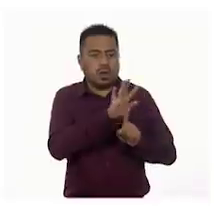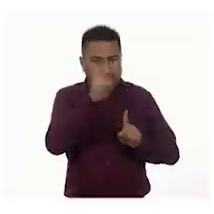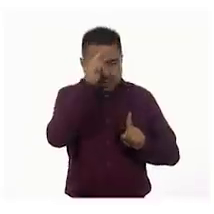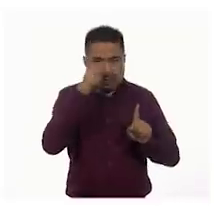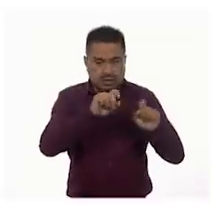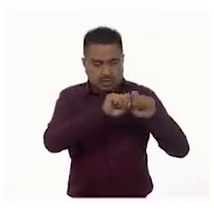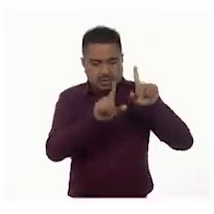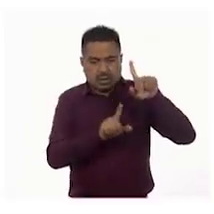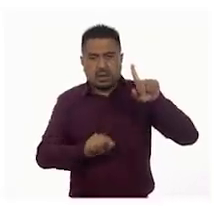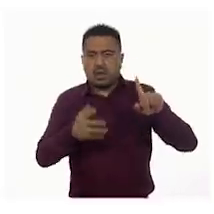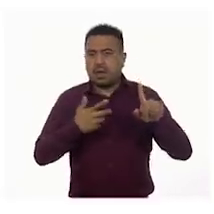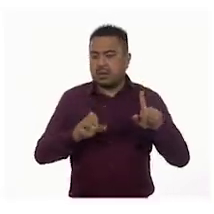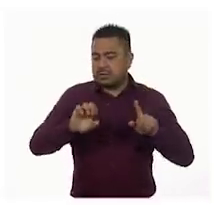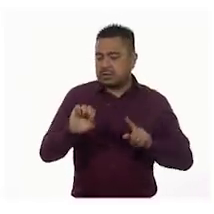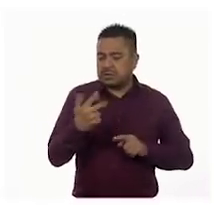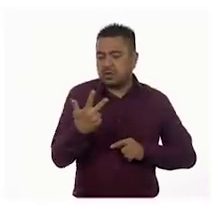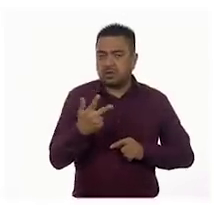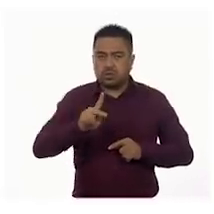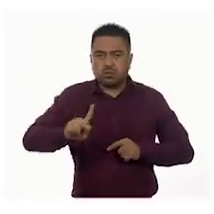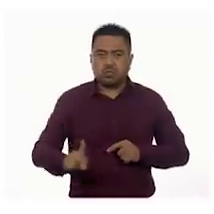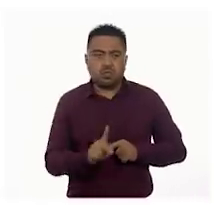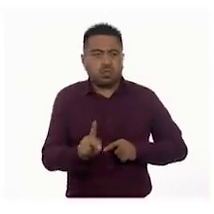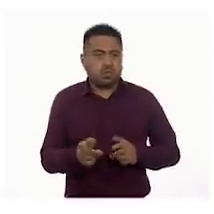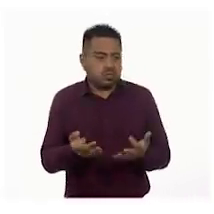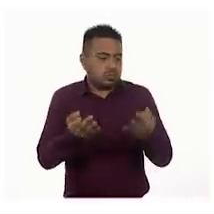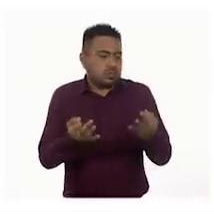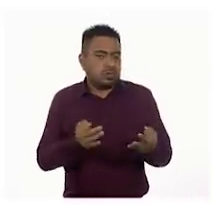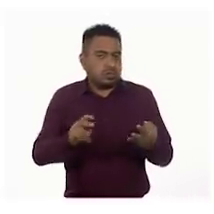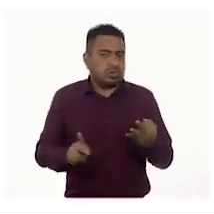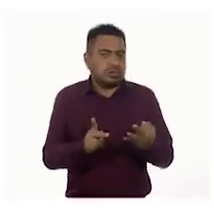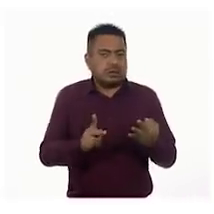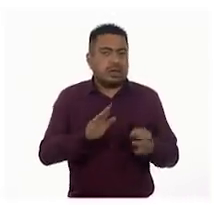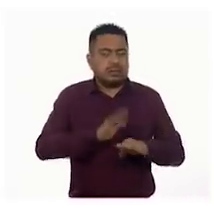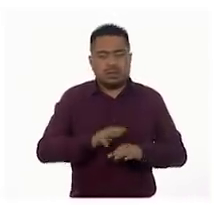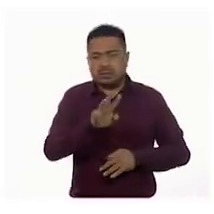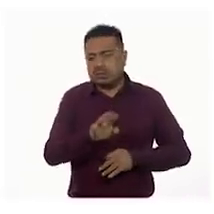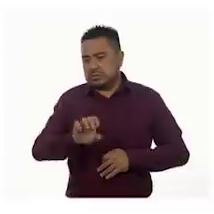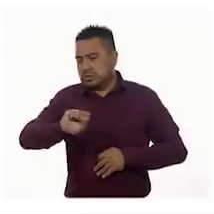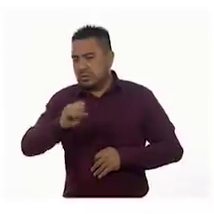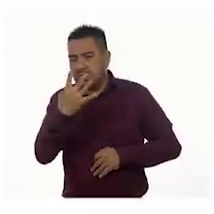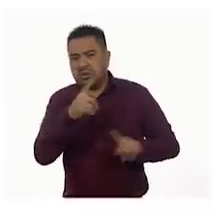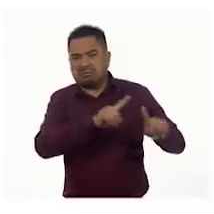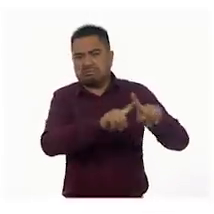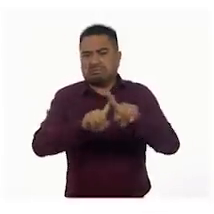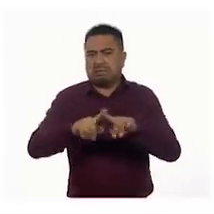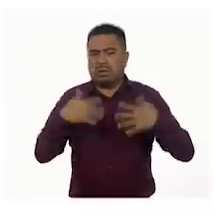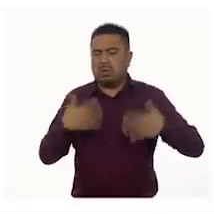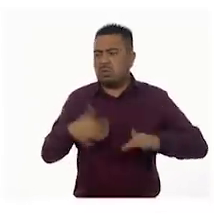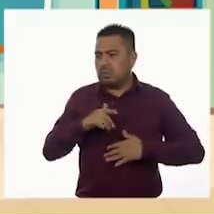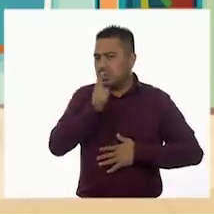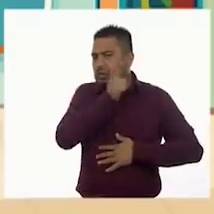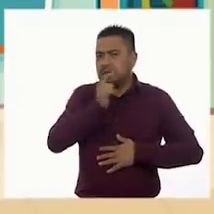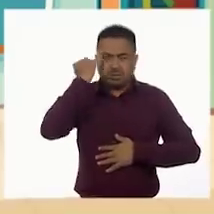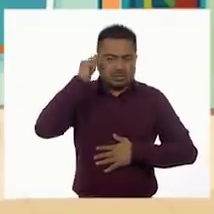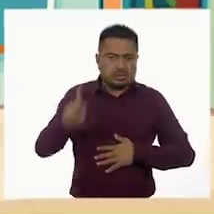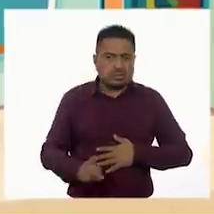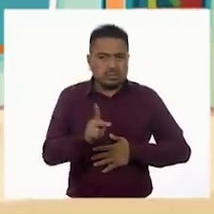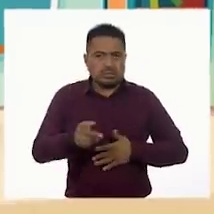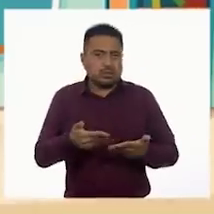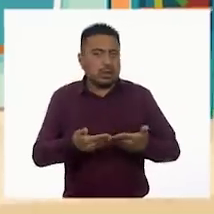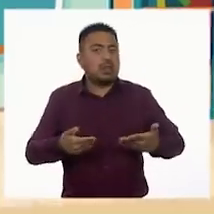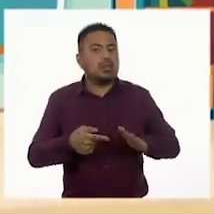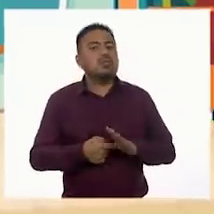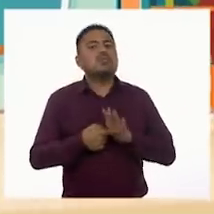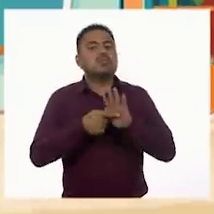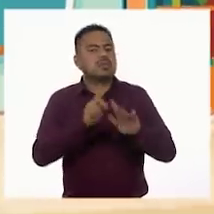México existen 68 pueblos originarios y más de 364 variaciones de lenguas indígenas. A